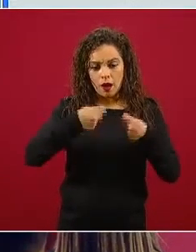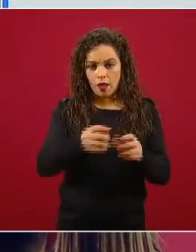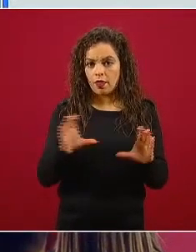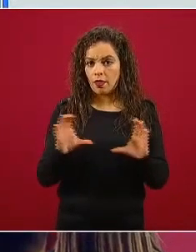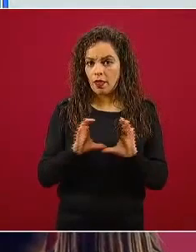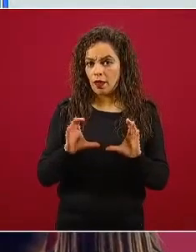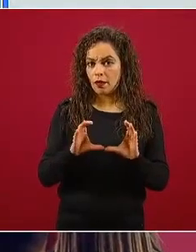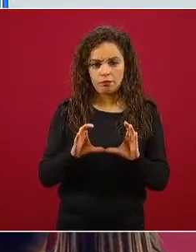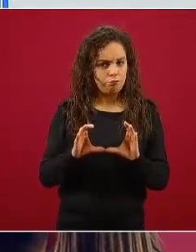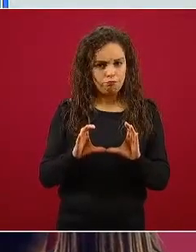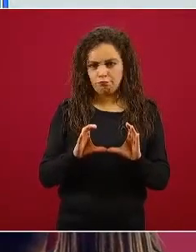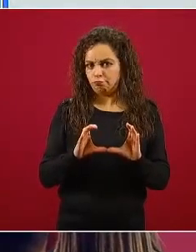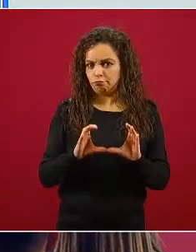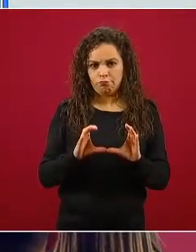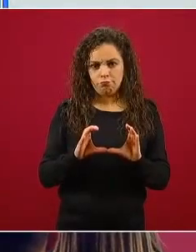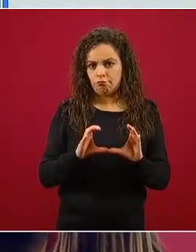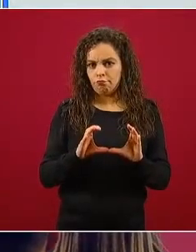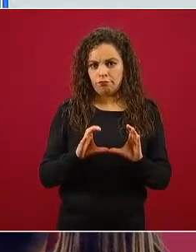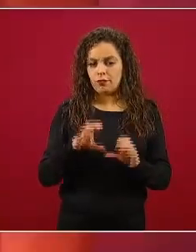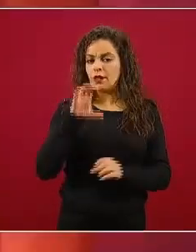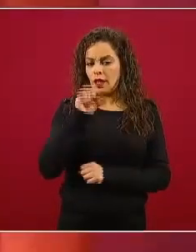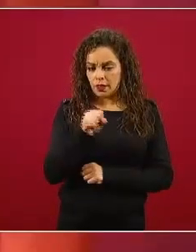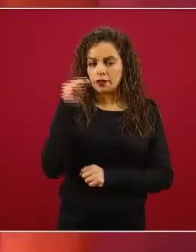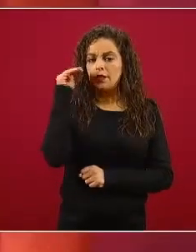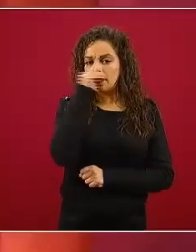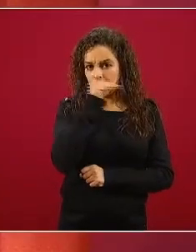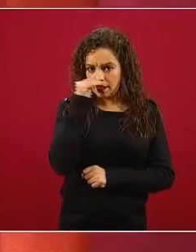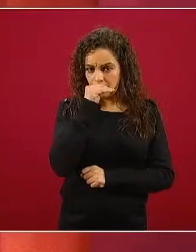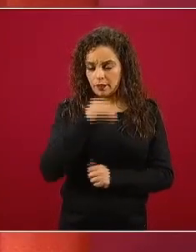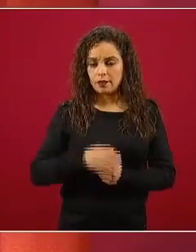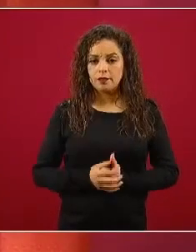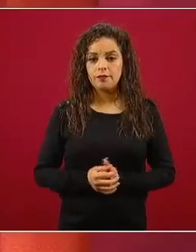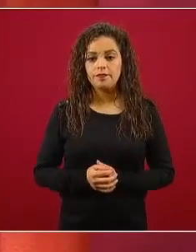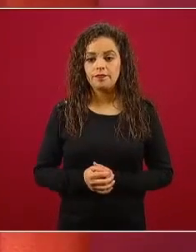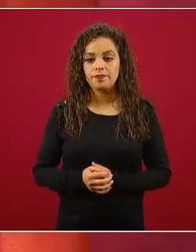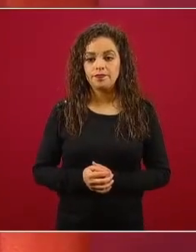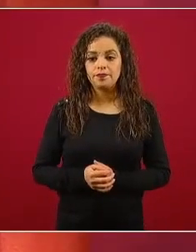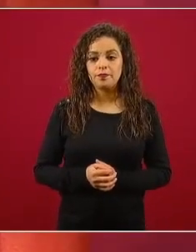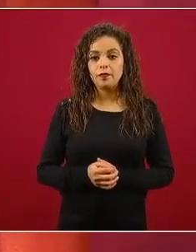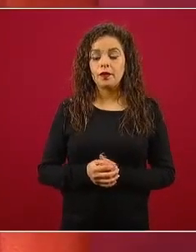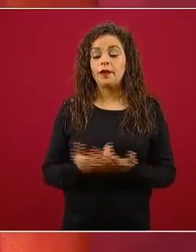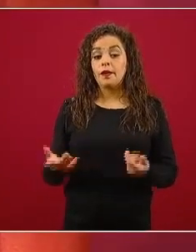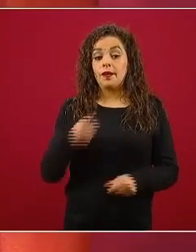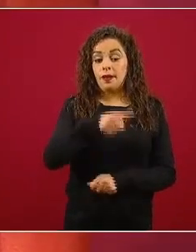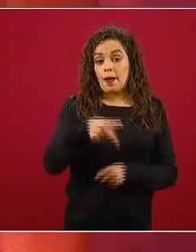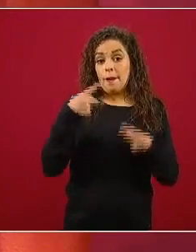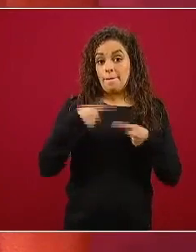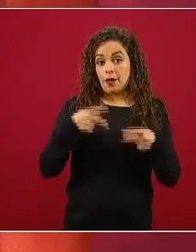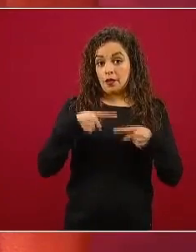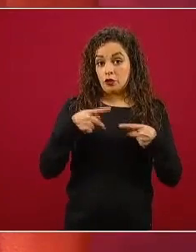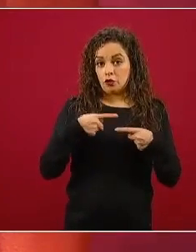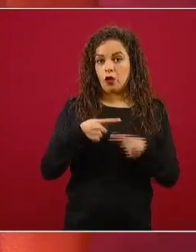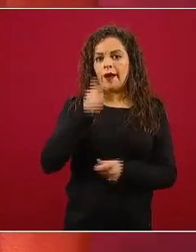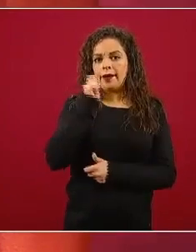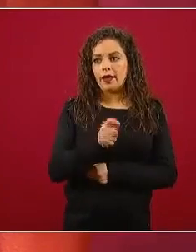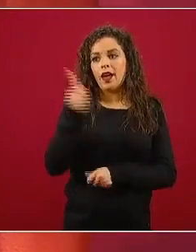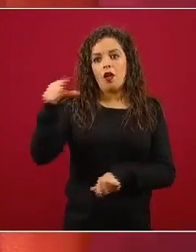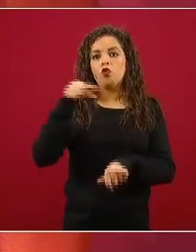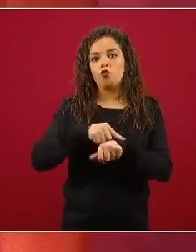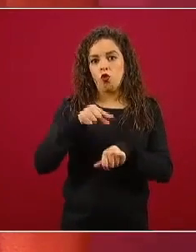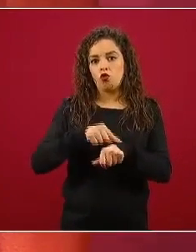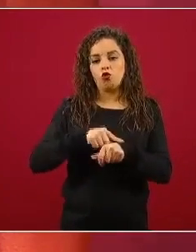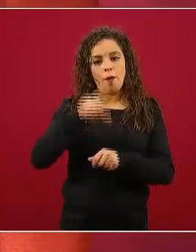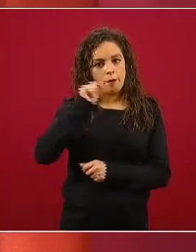situación final. Entonces, la persona que certifica, que habitualmente es un profesional de la salud, concretamente